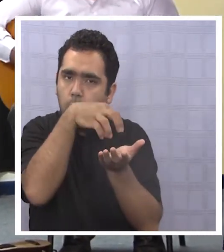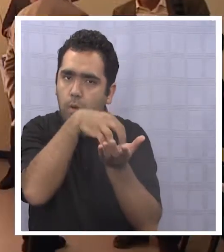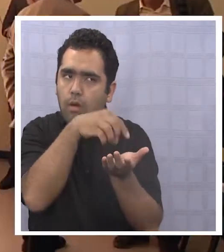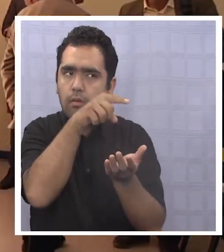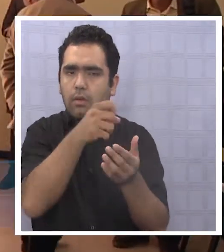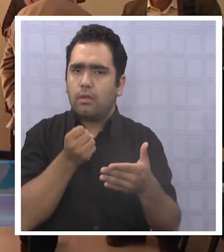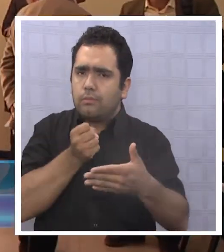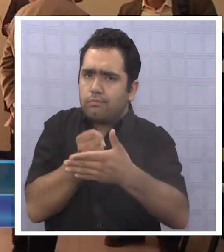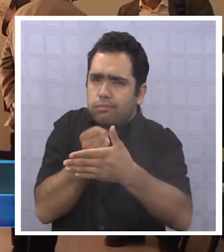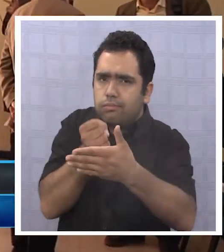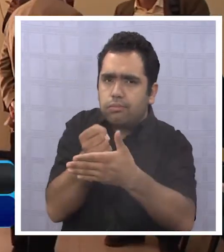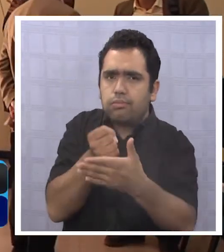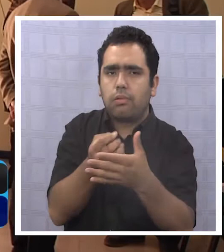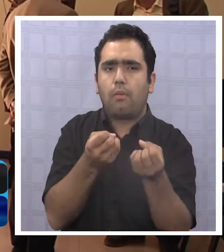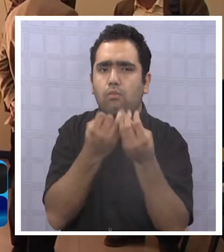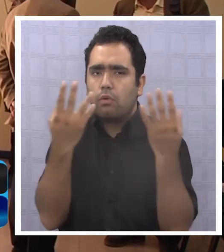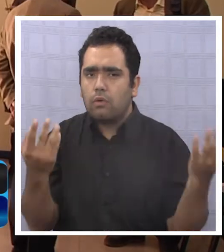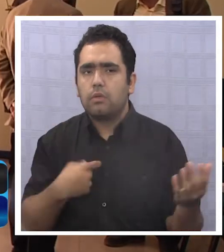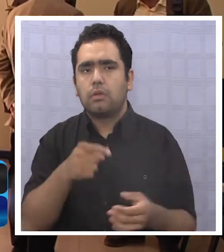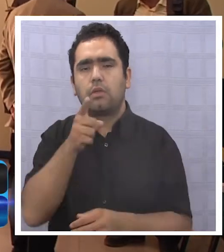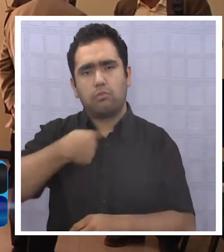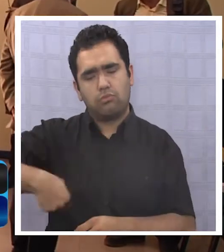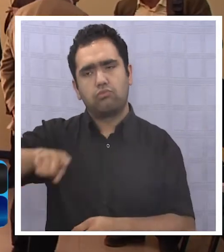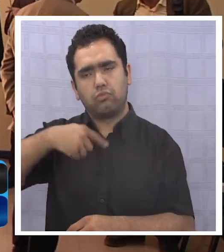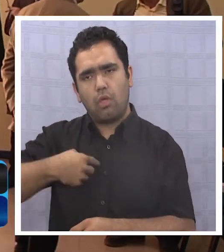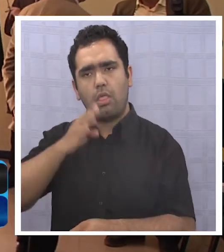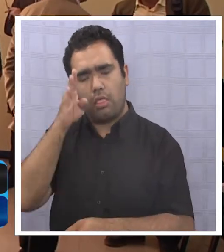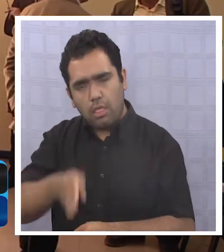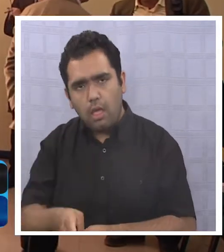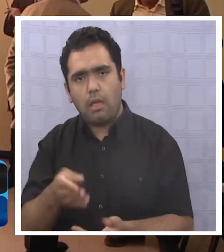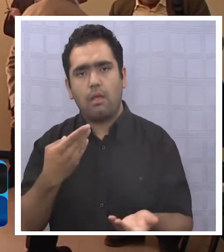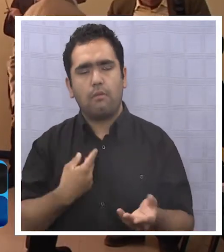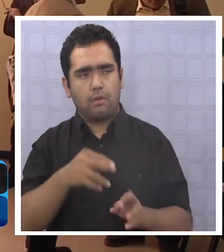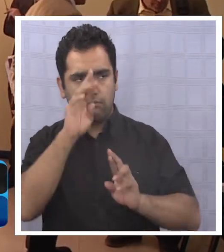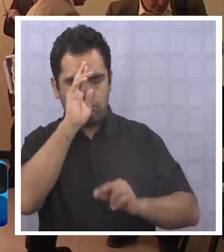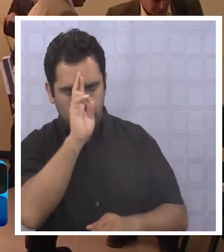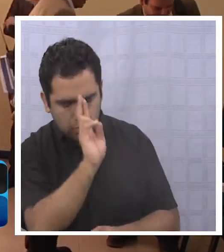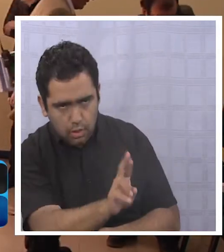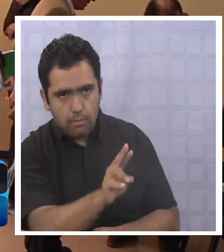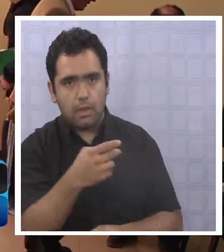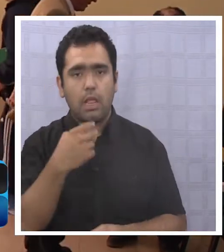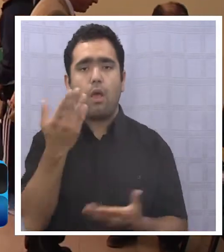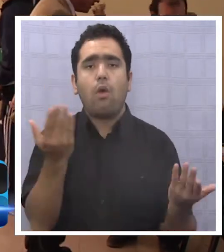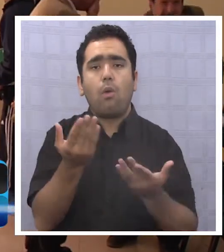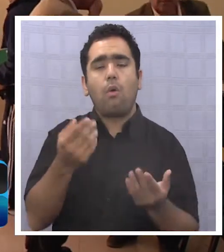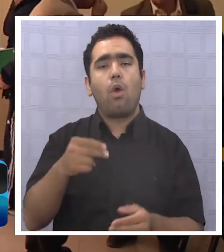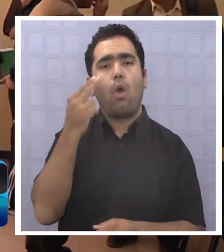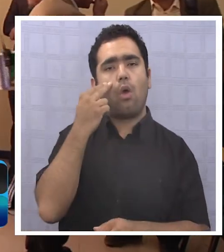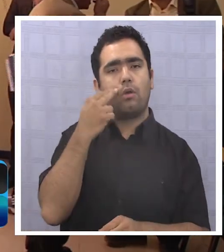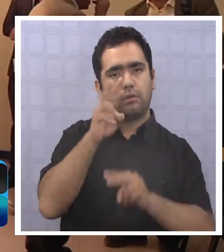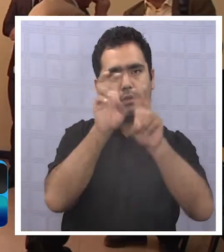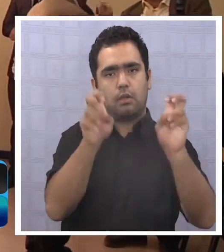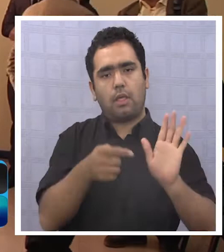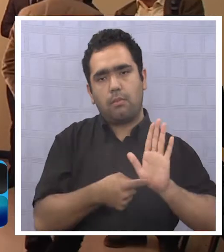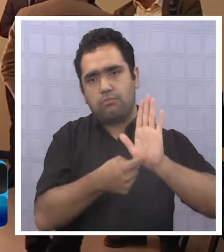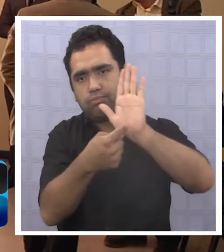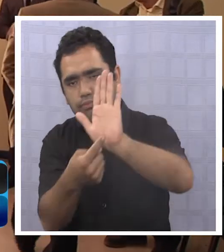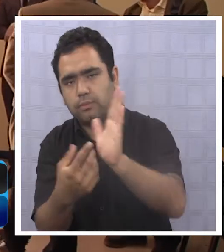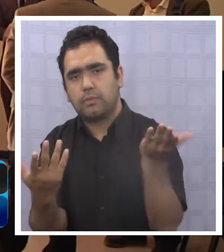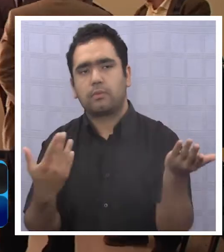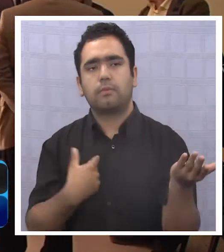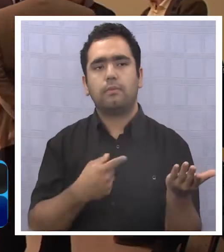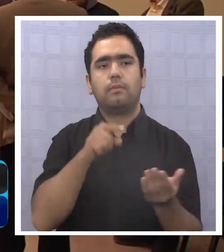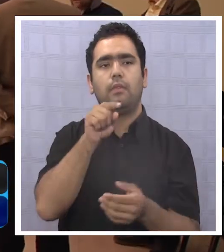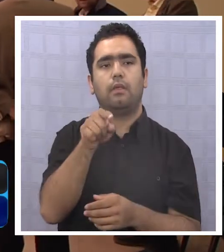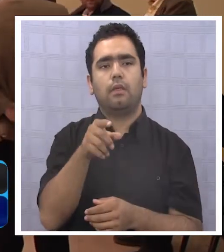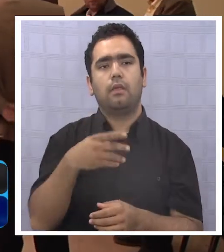mucha pelea, y yo creo que es un deber respetarlo, dando a conocer un poco más esto.